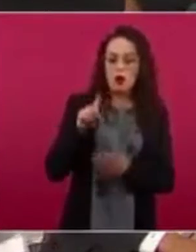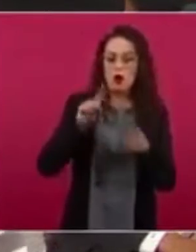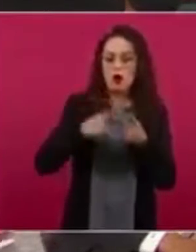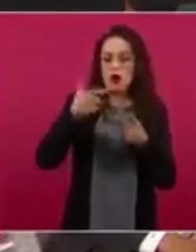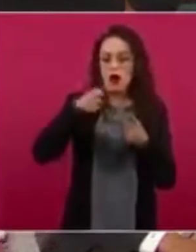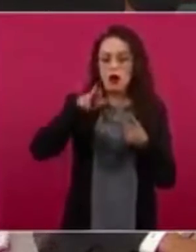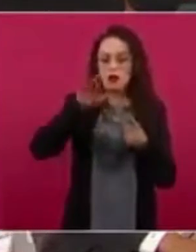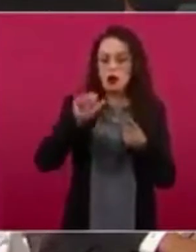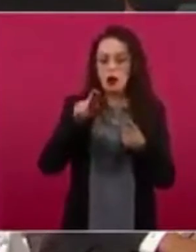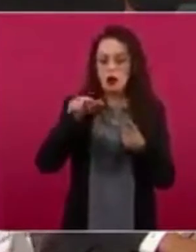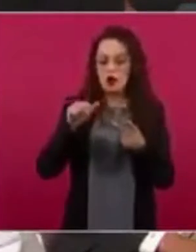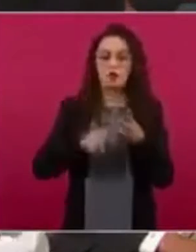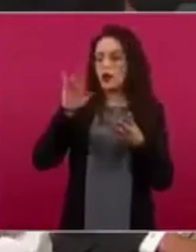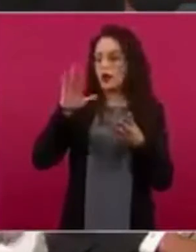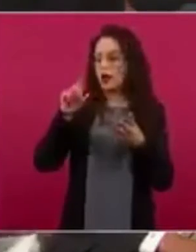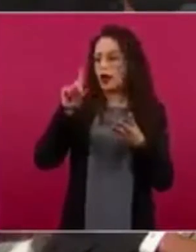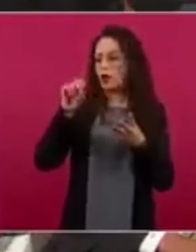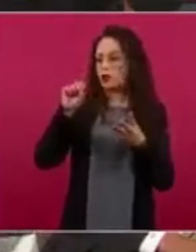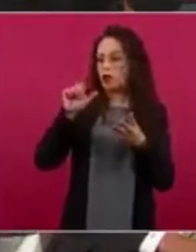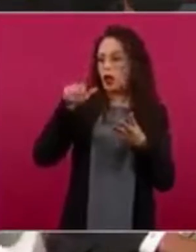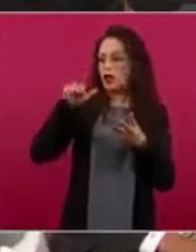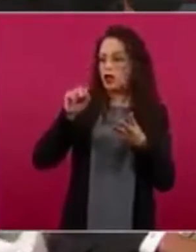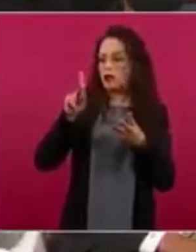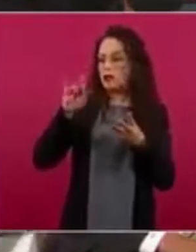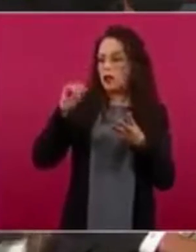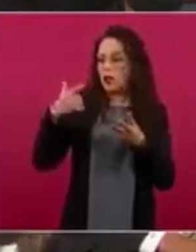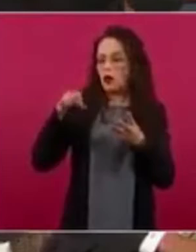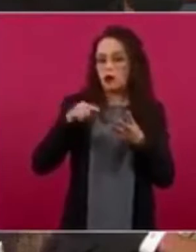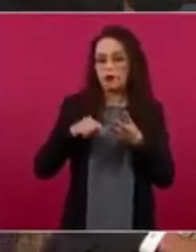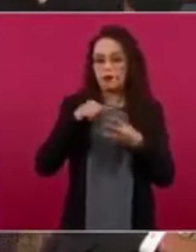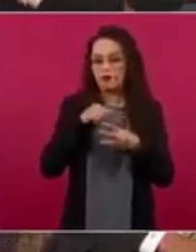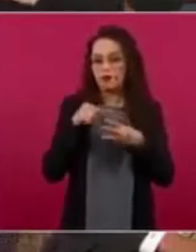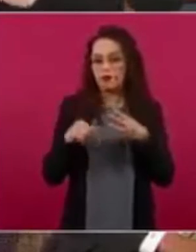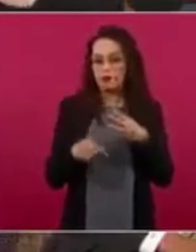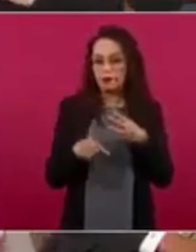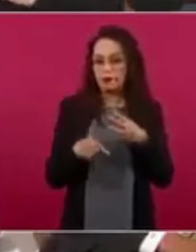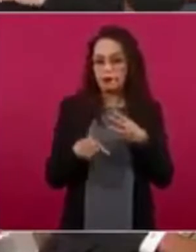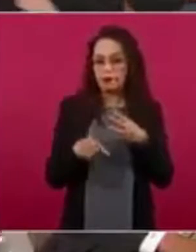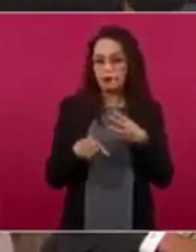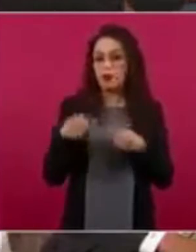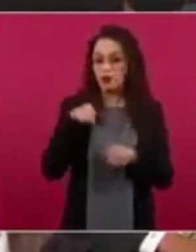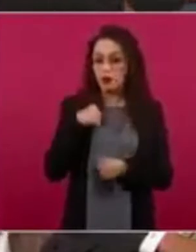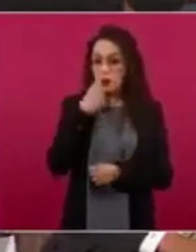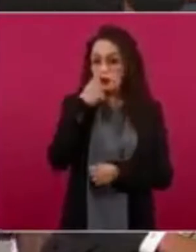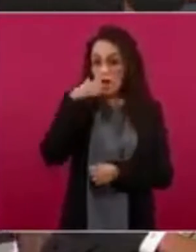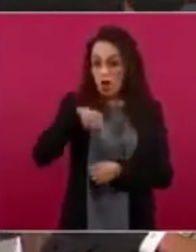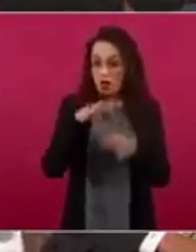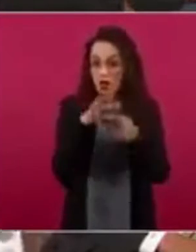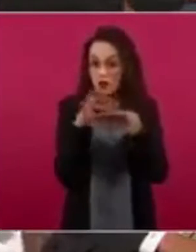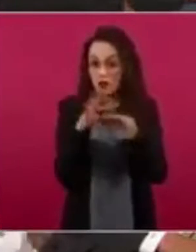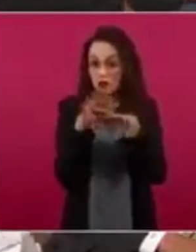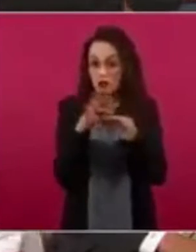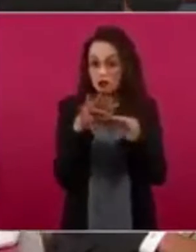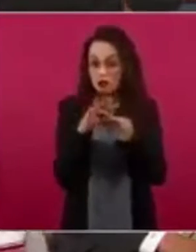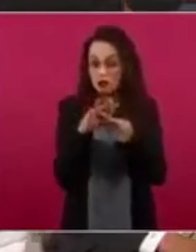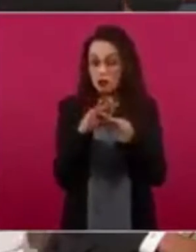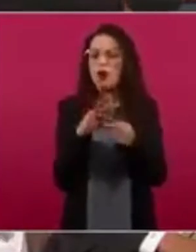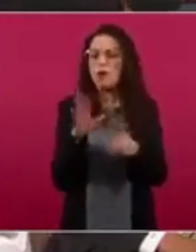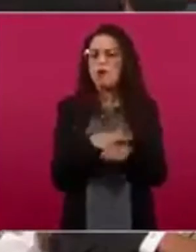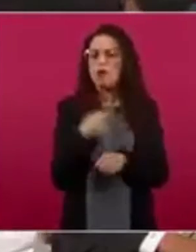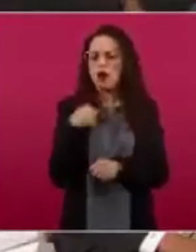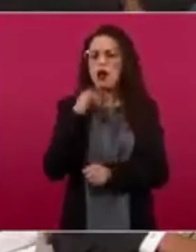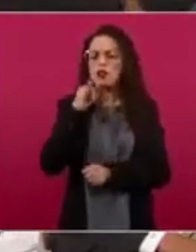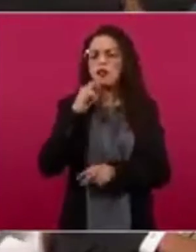y Ricardo Salinas Pliego. Estamos siendo muy responsables con estas declaraciones. ¿Por qué? Porque tenemos las pruebas, como lo